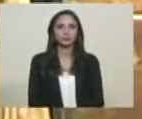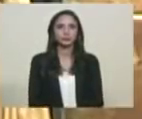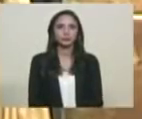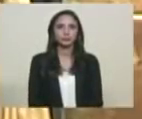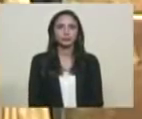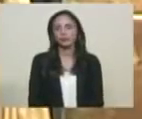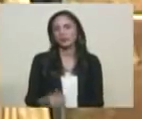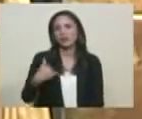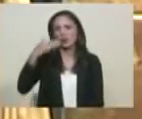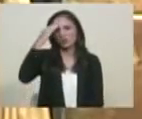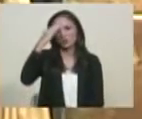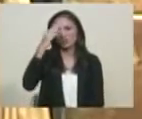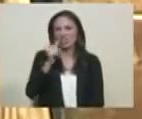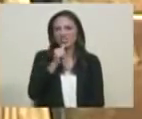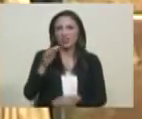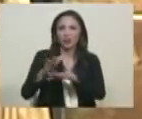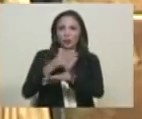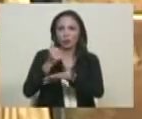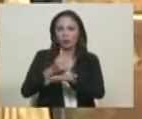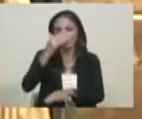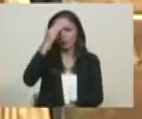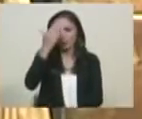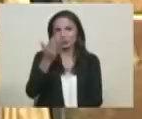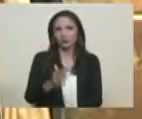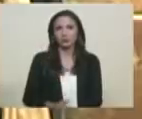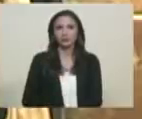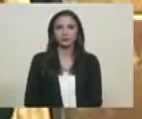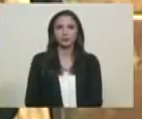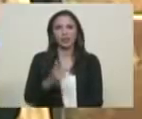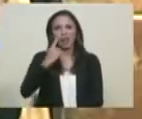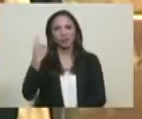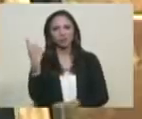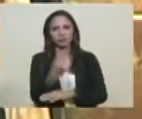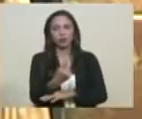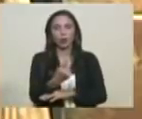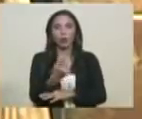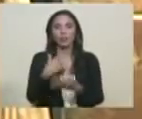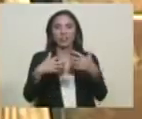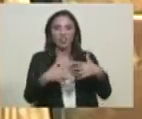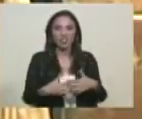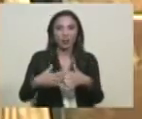Yo sé quiénes fueron los criminales que dieron la orden en el norte.